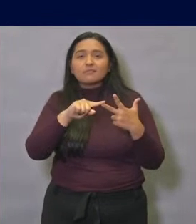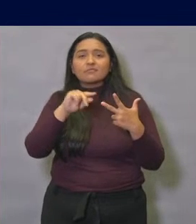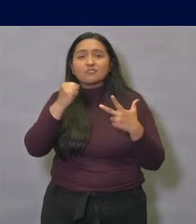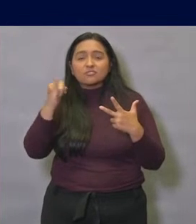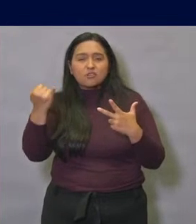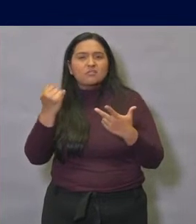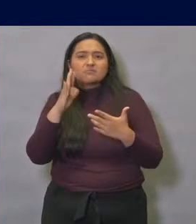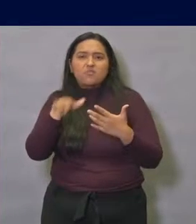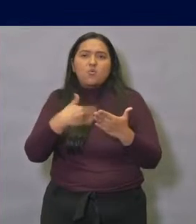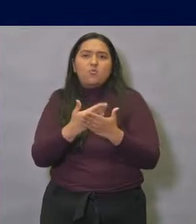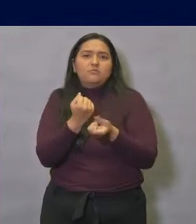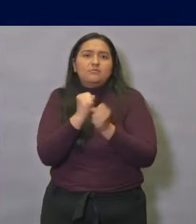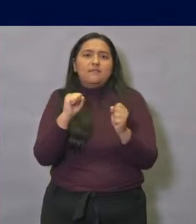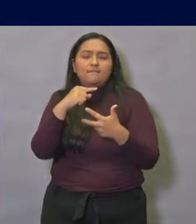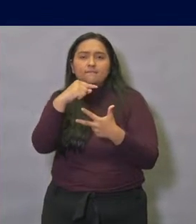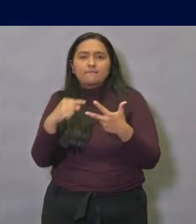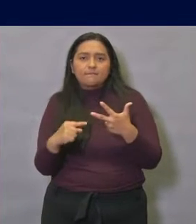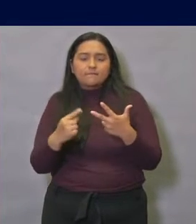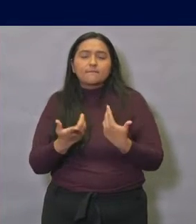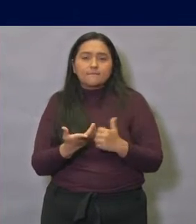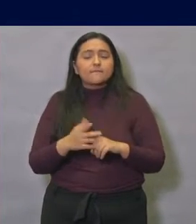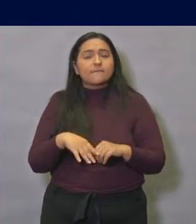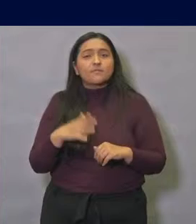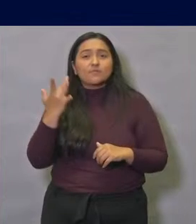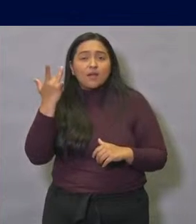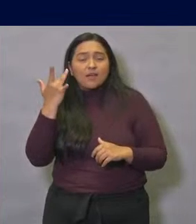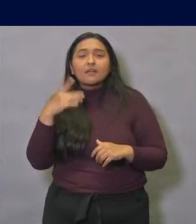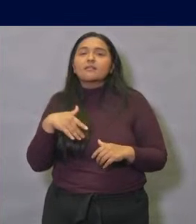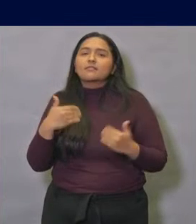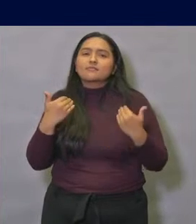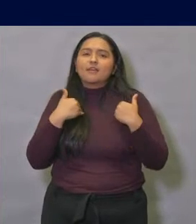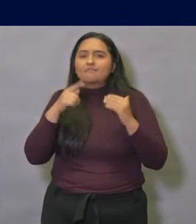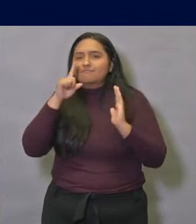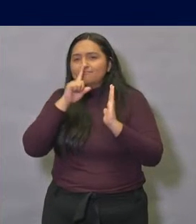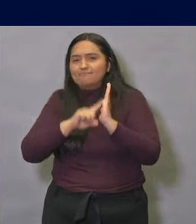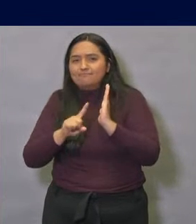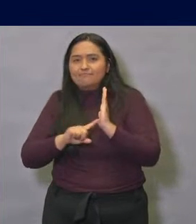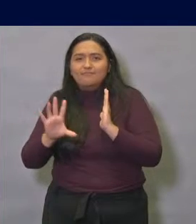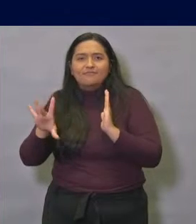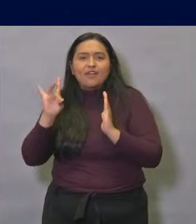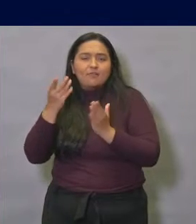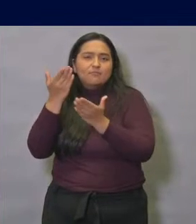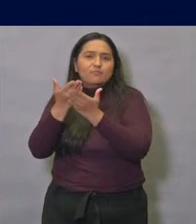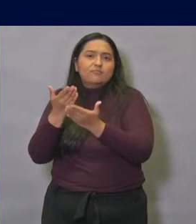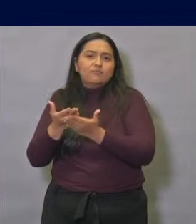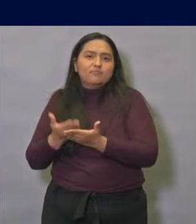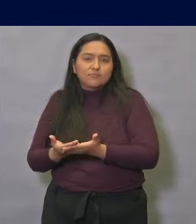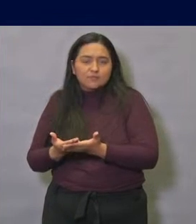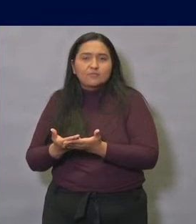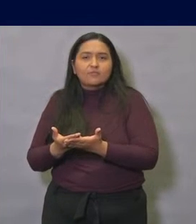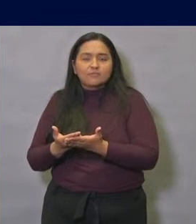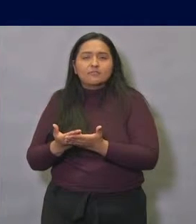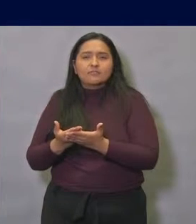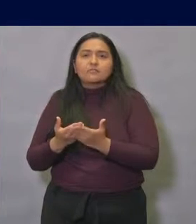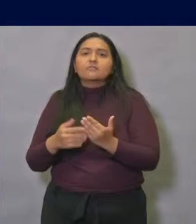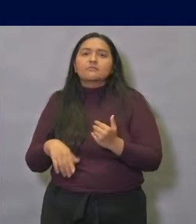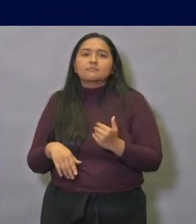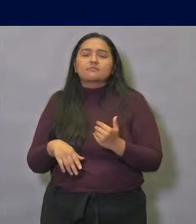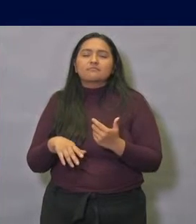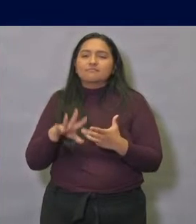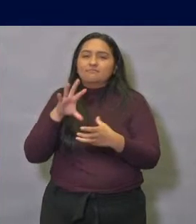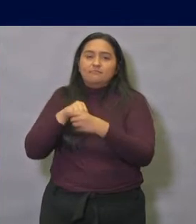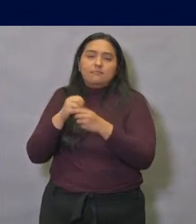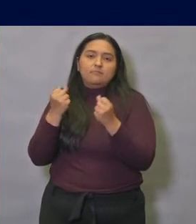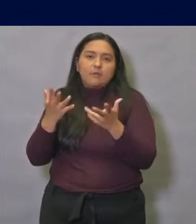de seguridad meticulosamente guardados de los ensayos clínicos que involucran a decenas de miles de